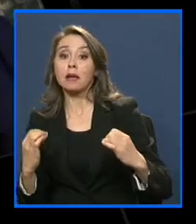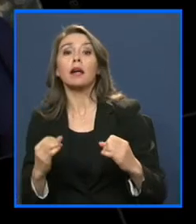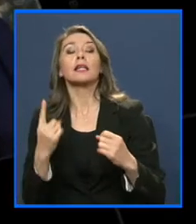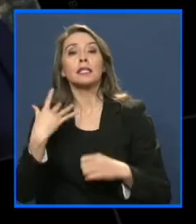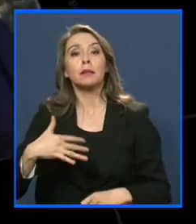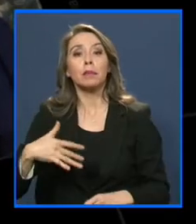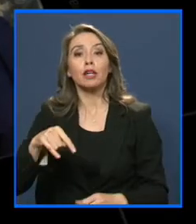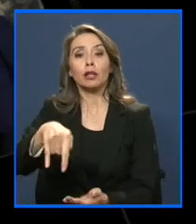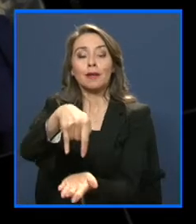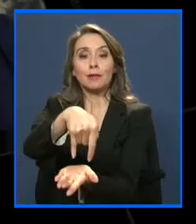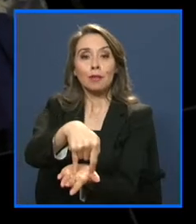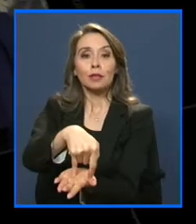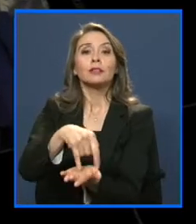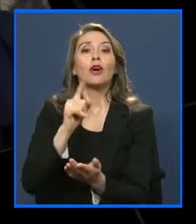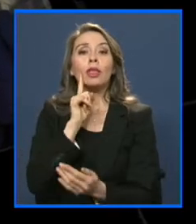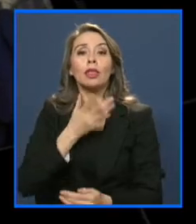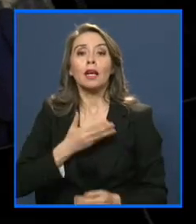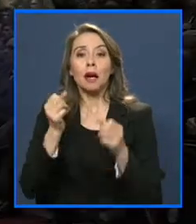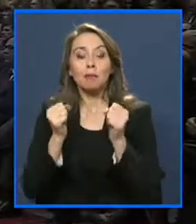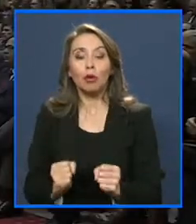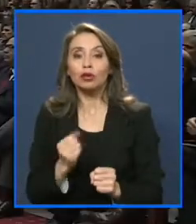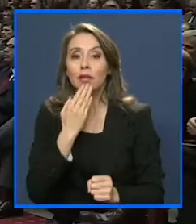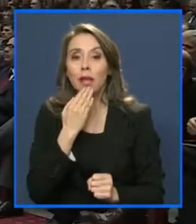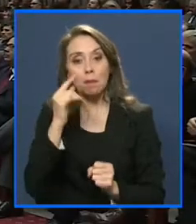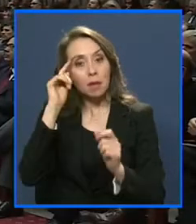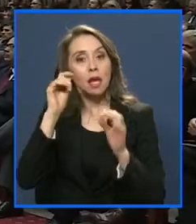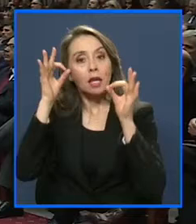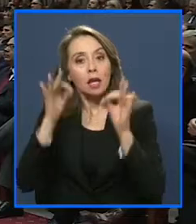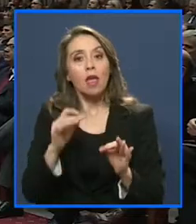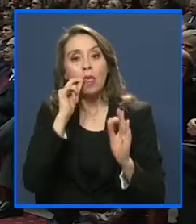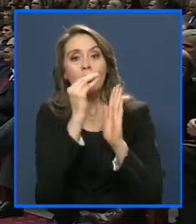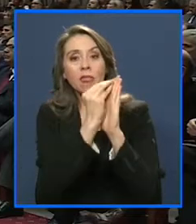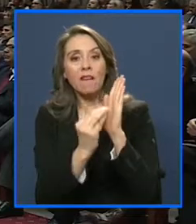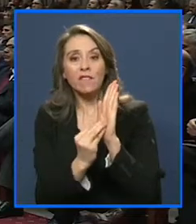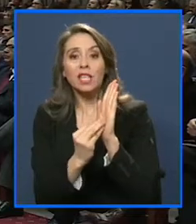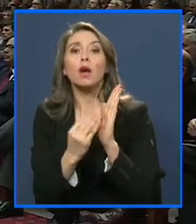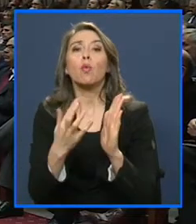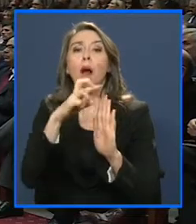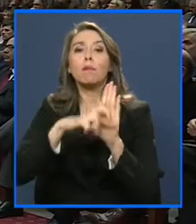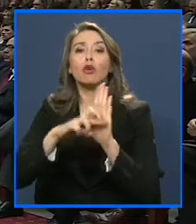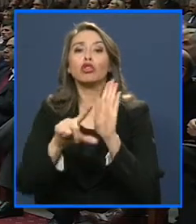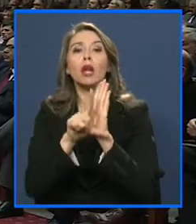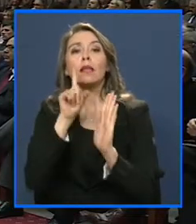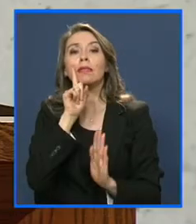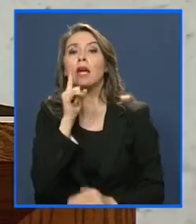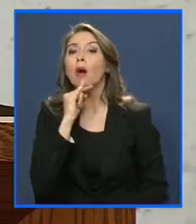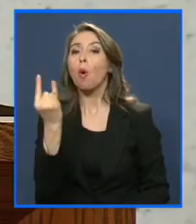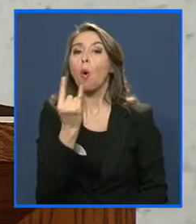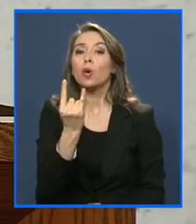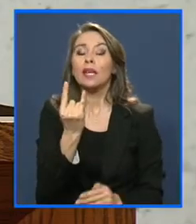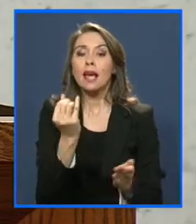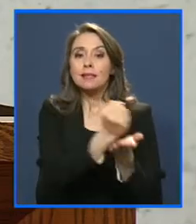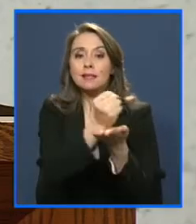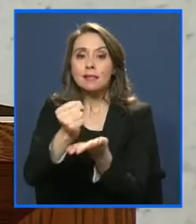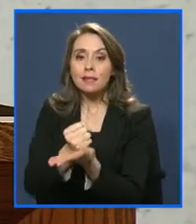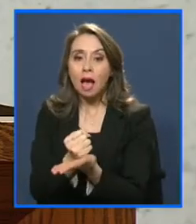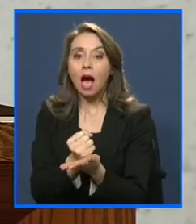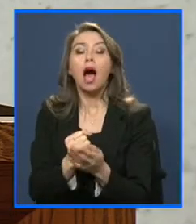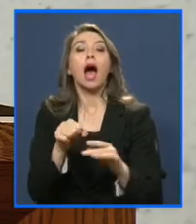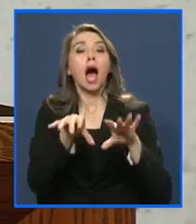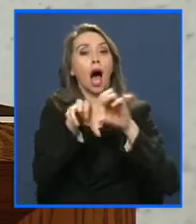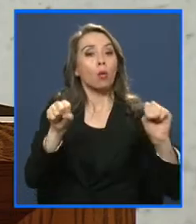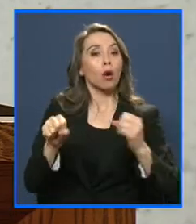dotar al congreso de la posibilidad de también definir las urgencias legislativas en acuerdo y contrapeso al gobierno